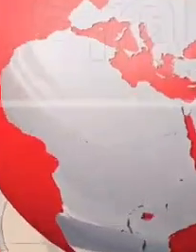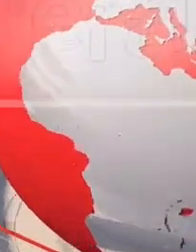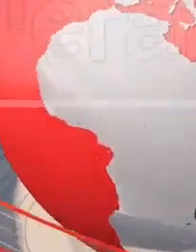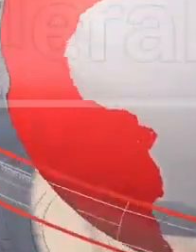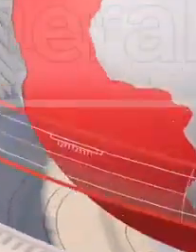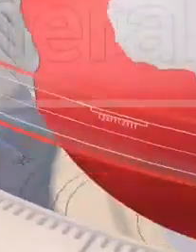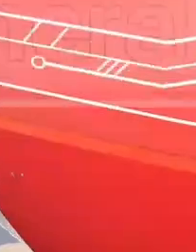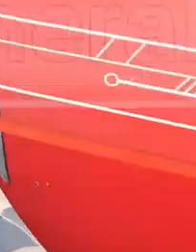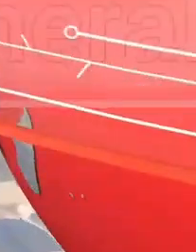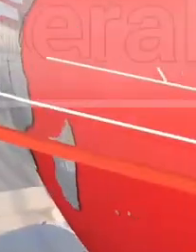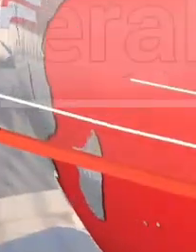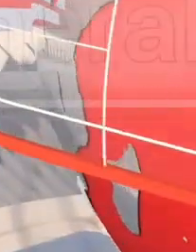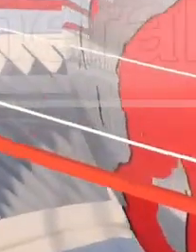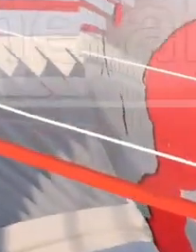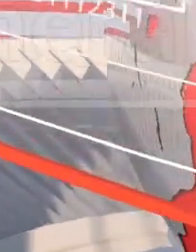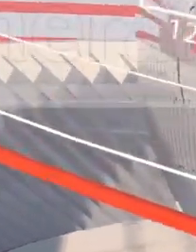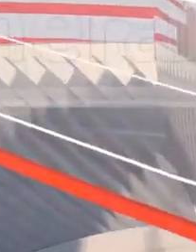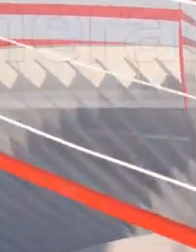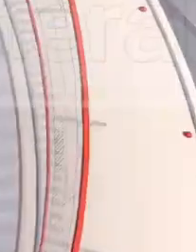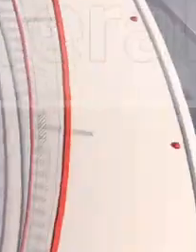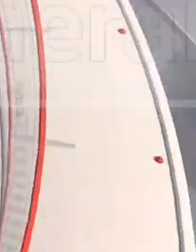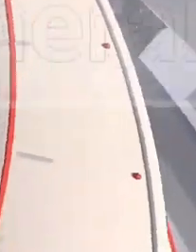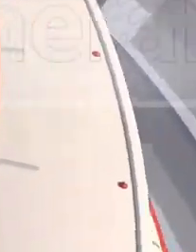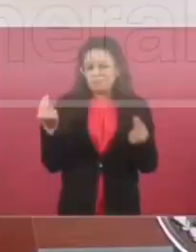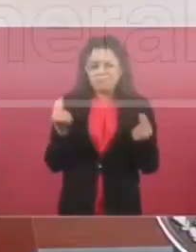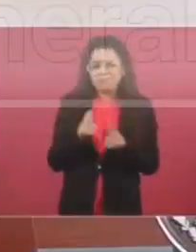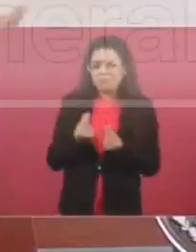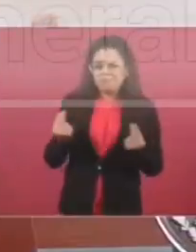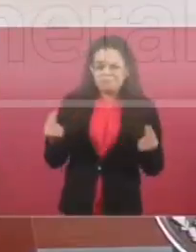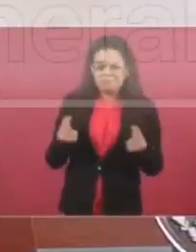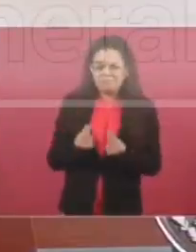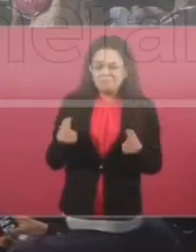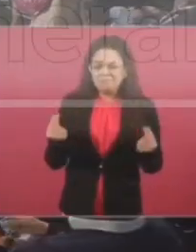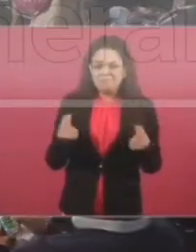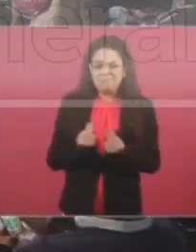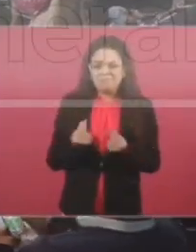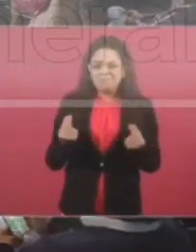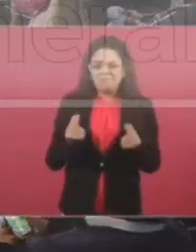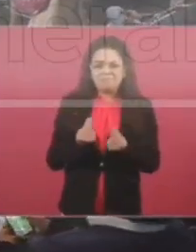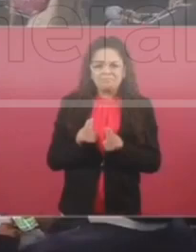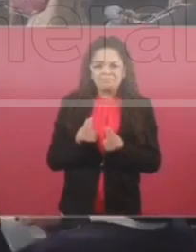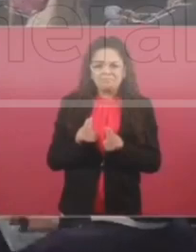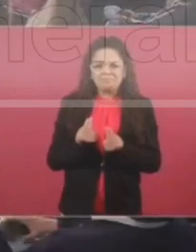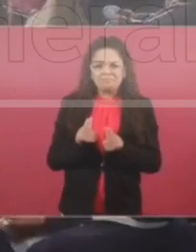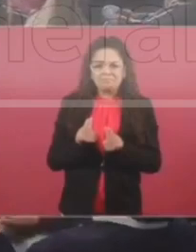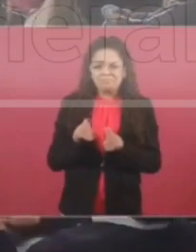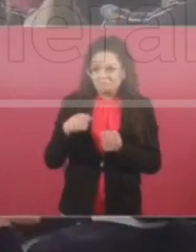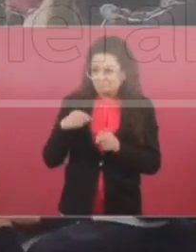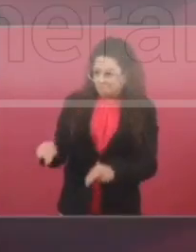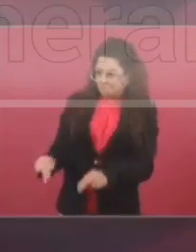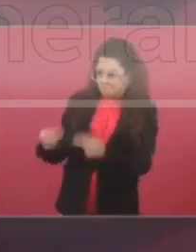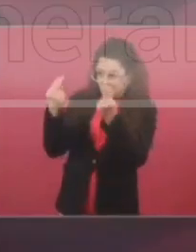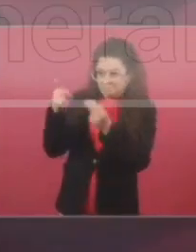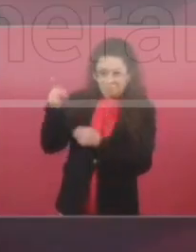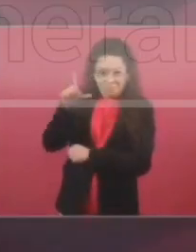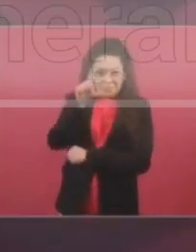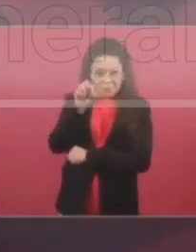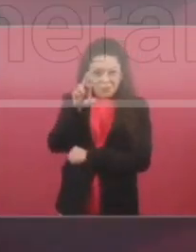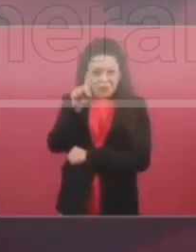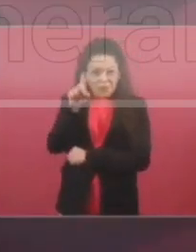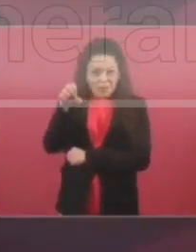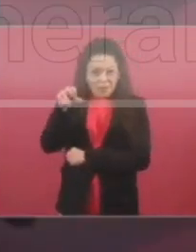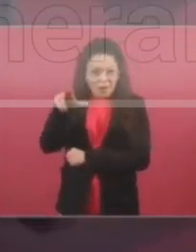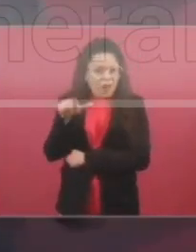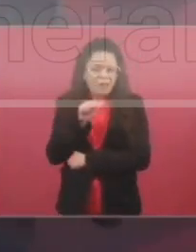picos, llevan petardos, llevan lo que sea para hacer destrozos. Y obviamente esto es por parte